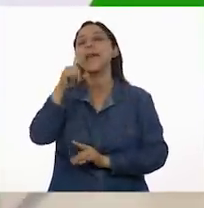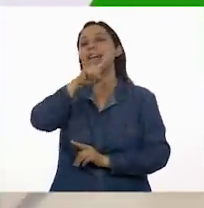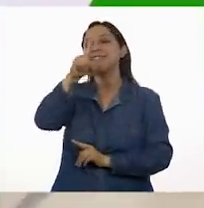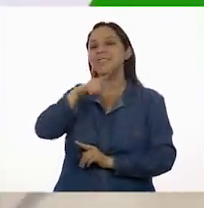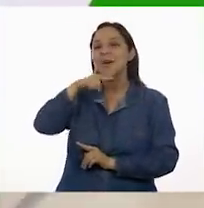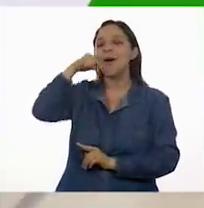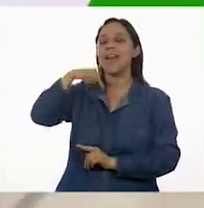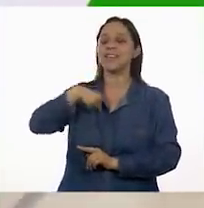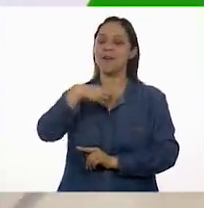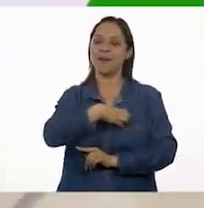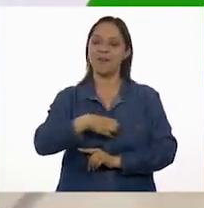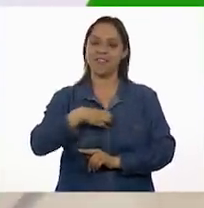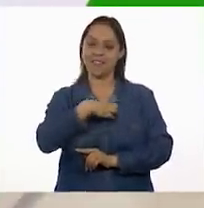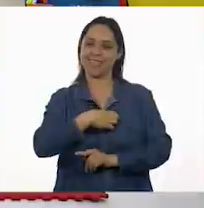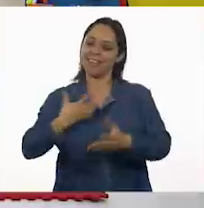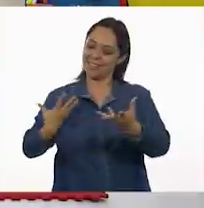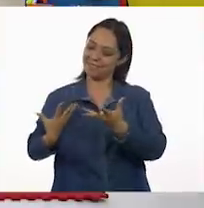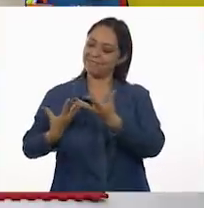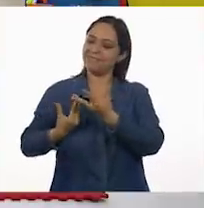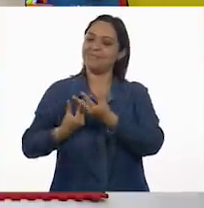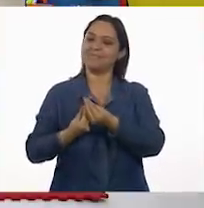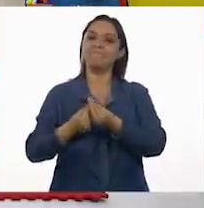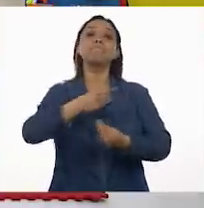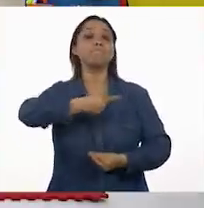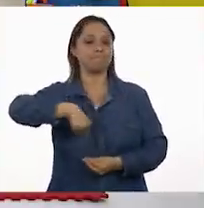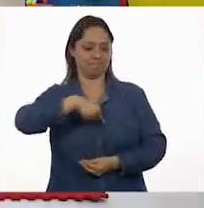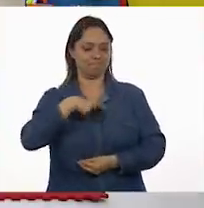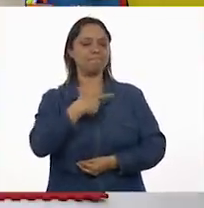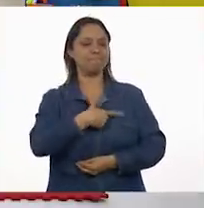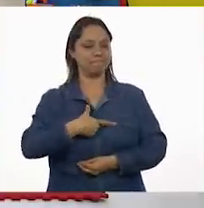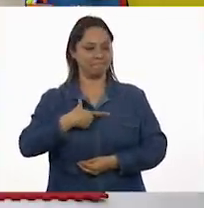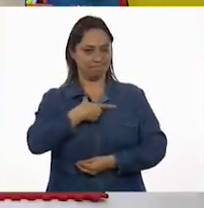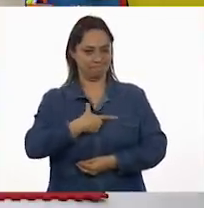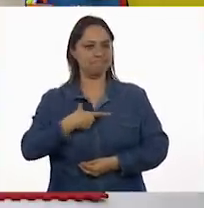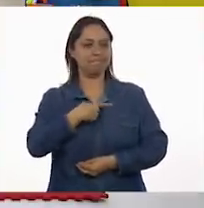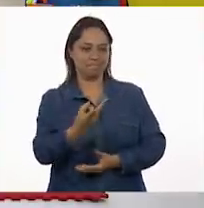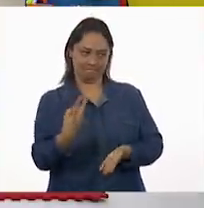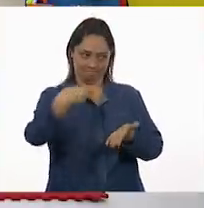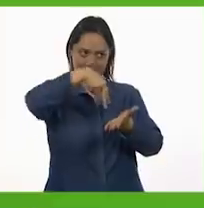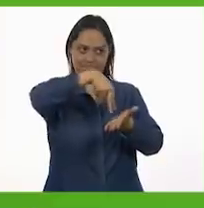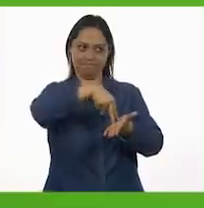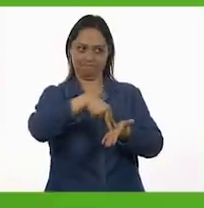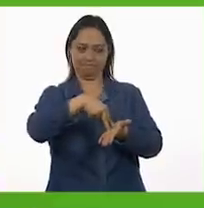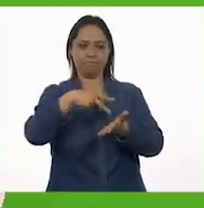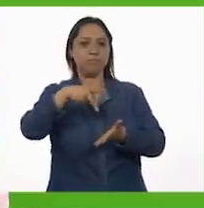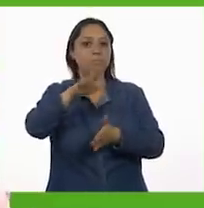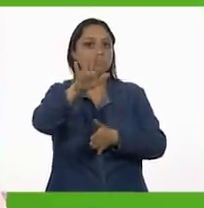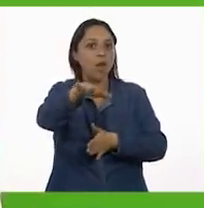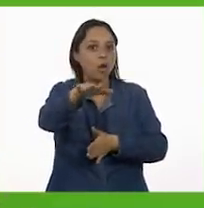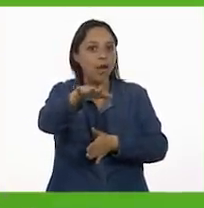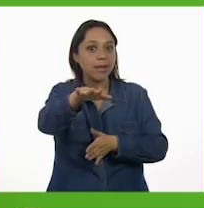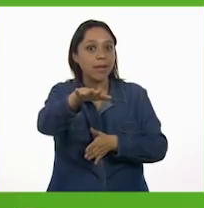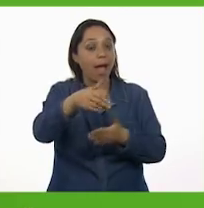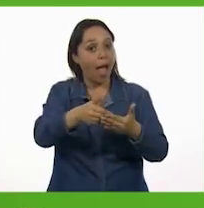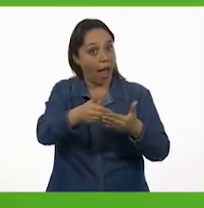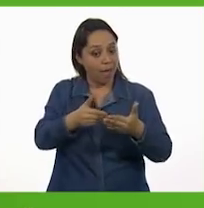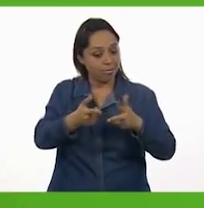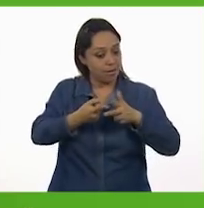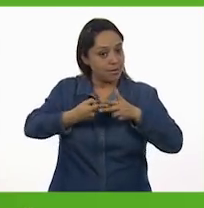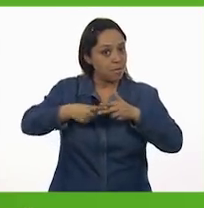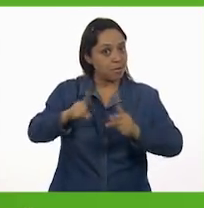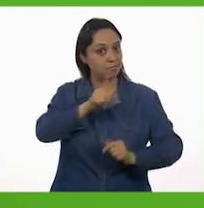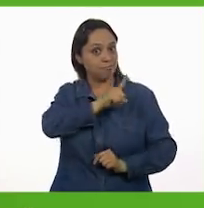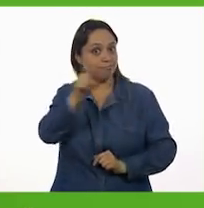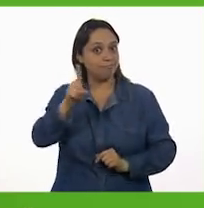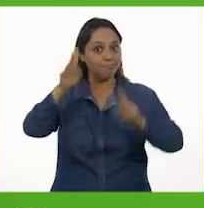de estar un día más con ustedes. Ay, a nosotros también nos da mucho gusto recibirte de nuevo. Pero, ¿qué les parece si antes de comenzar vamos